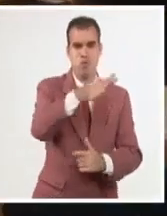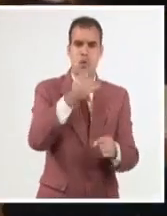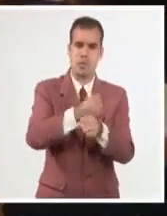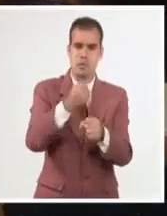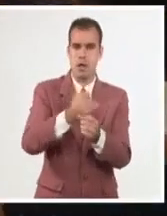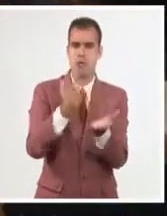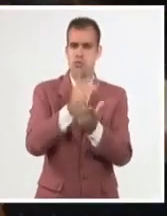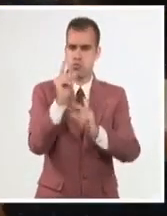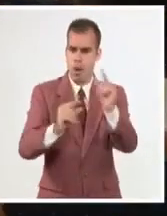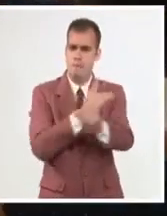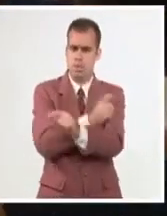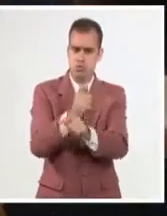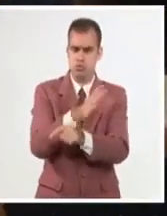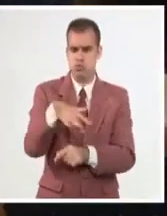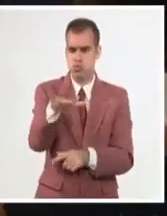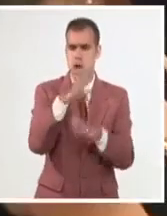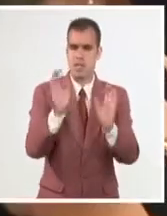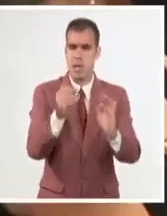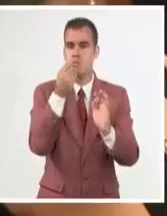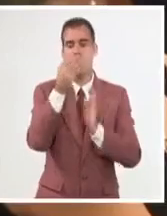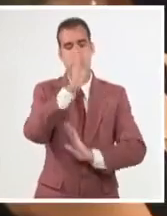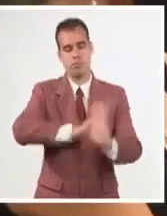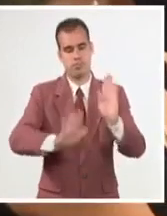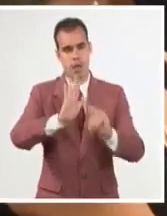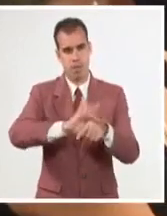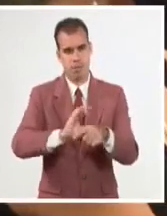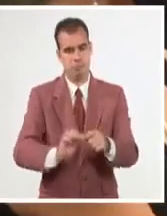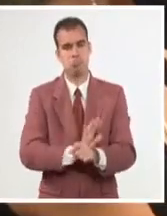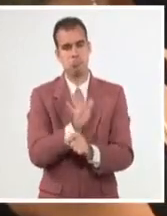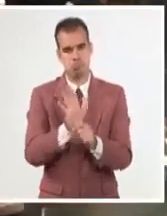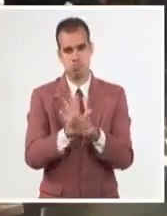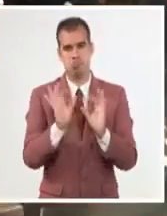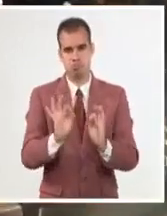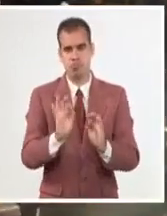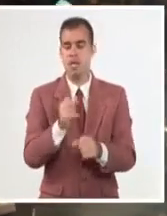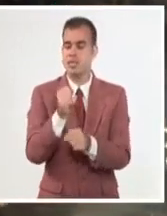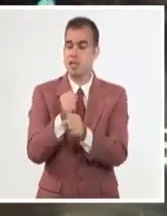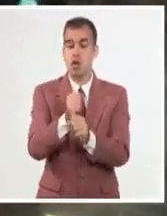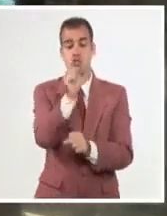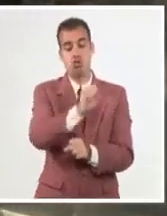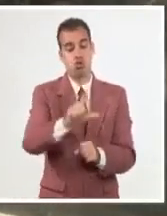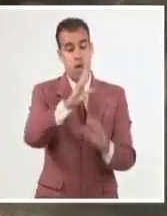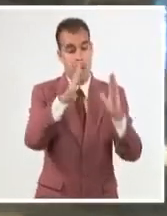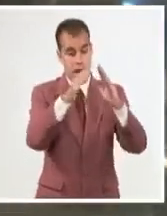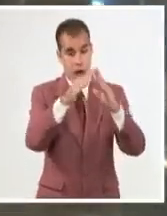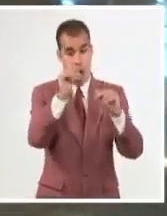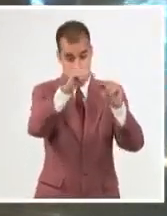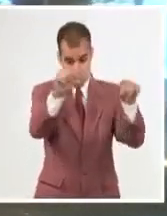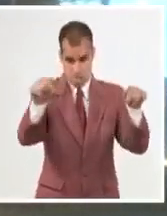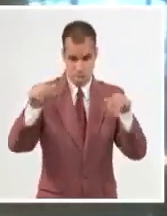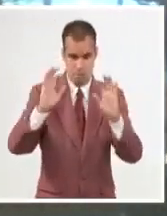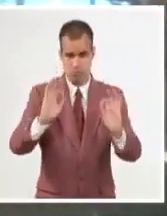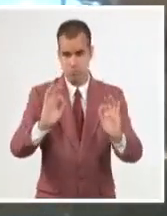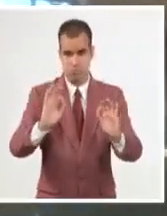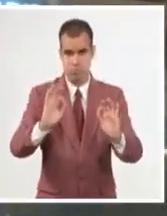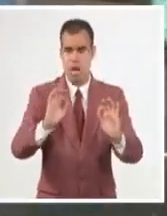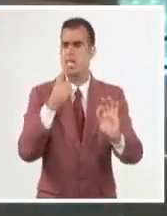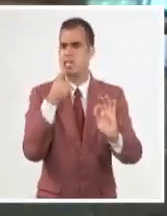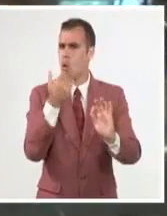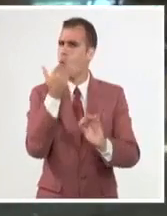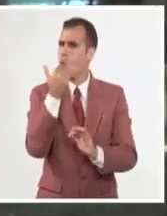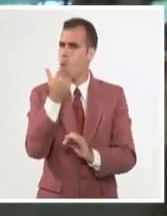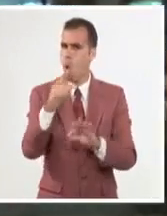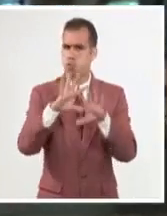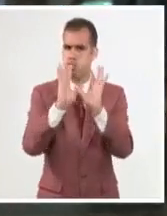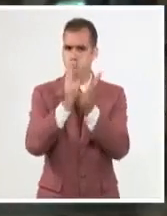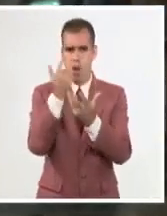profesores universitarios en el enfrentamiento a la COVID-19 y en el trabajo social en los barrios, a la vez que destacó el talento, sensibilidad